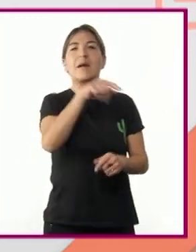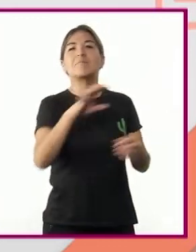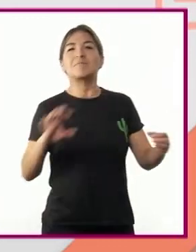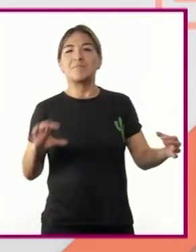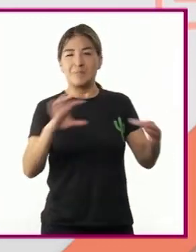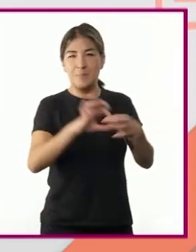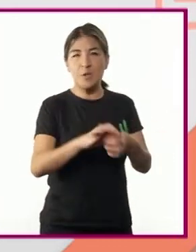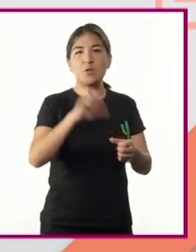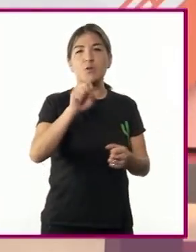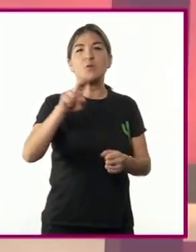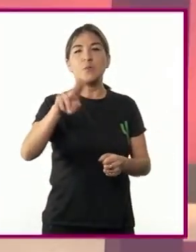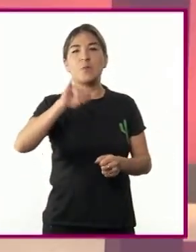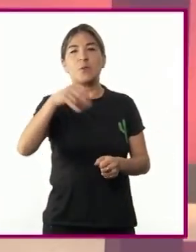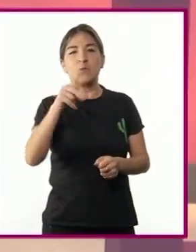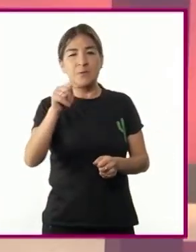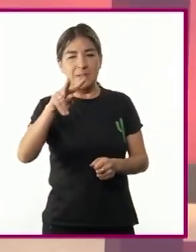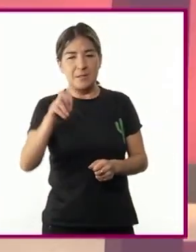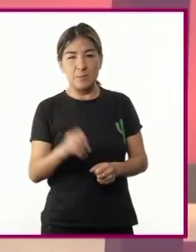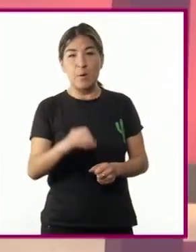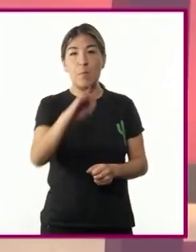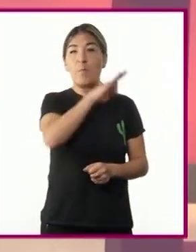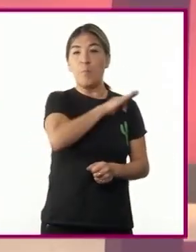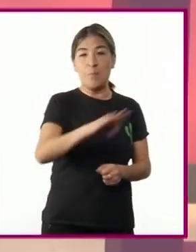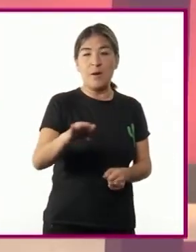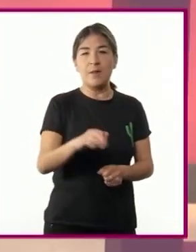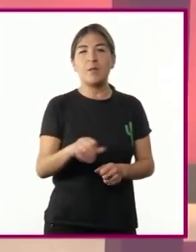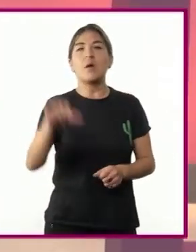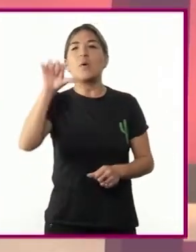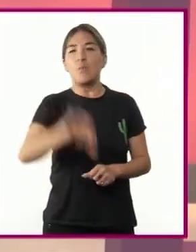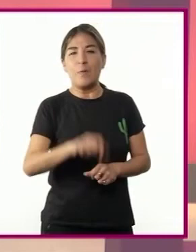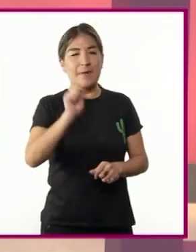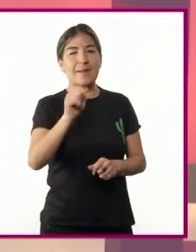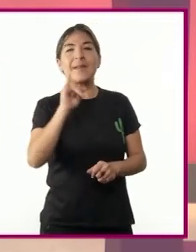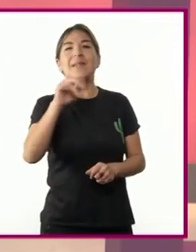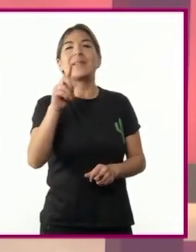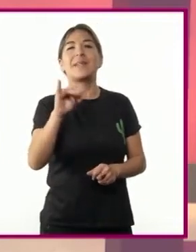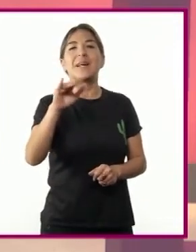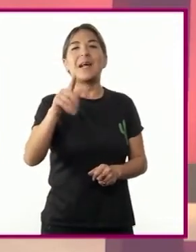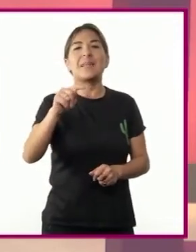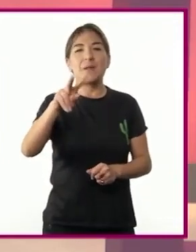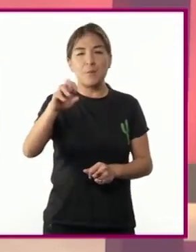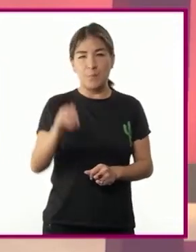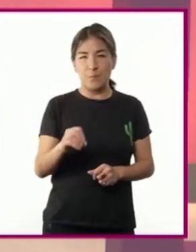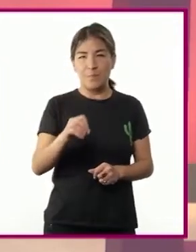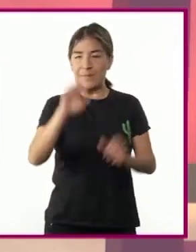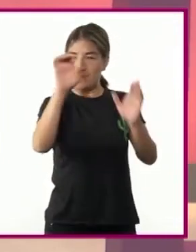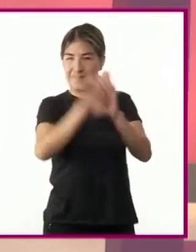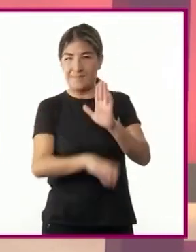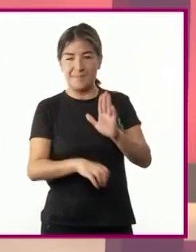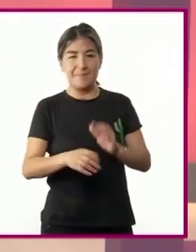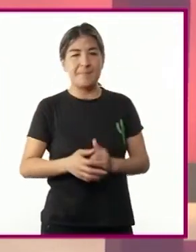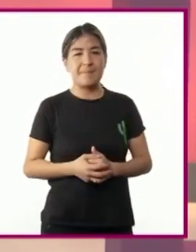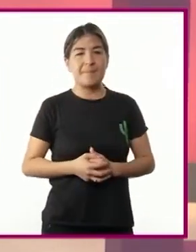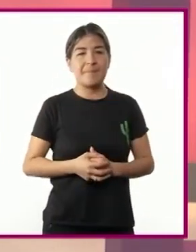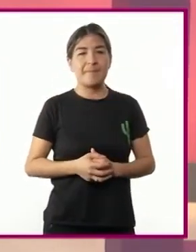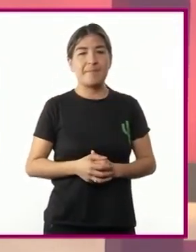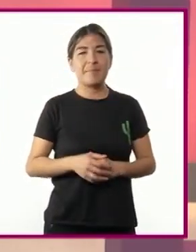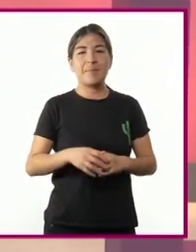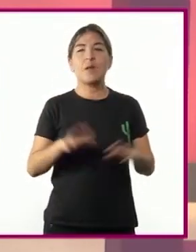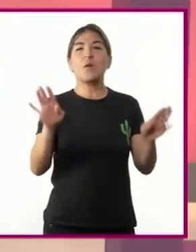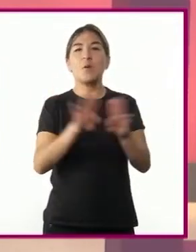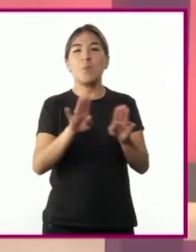que puede está en presente de indicativo. Es decir, y